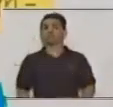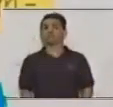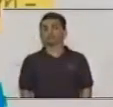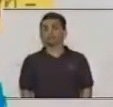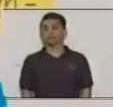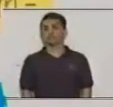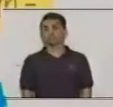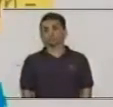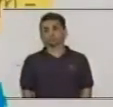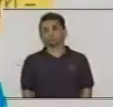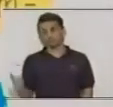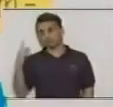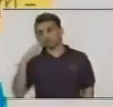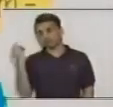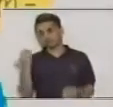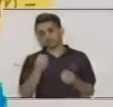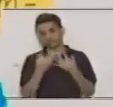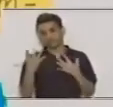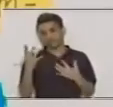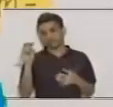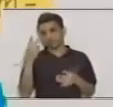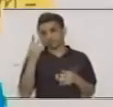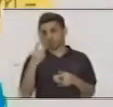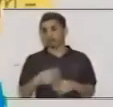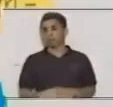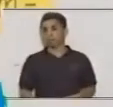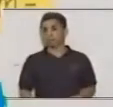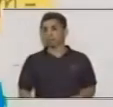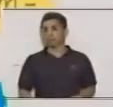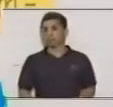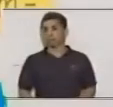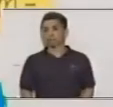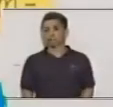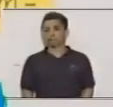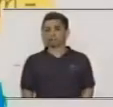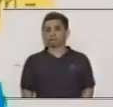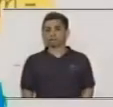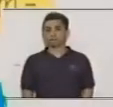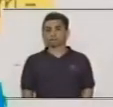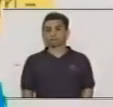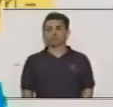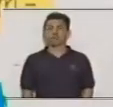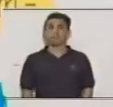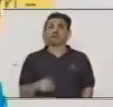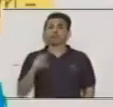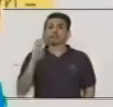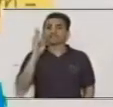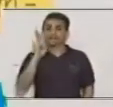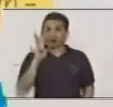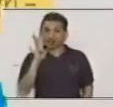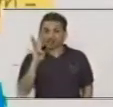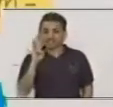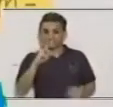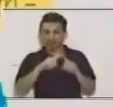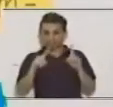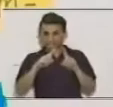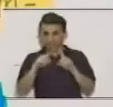Ahí está la segunda operación. Esa va aquí en medio, digámoslo así, la ubicamos ahí y la resolvemos.